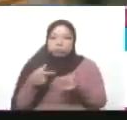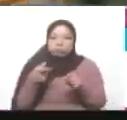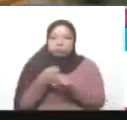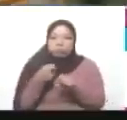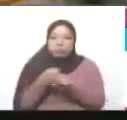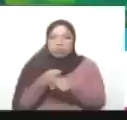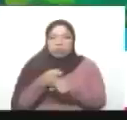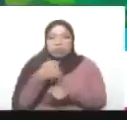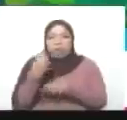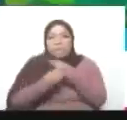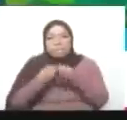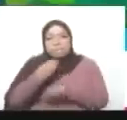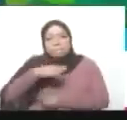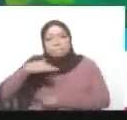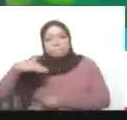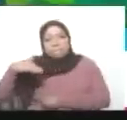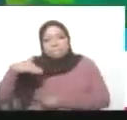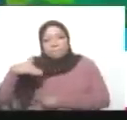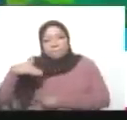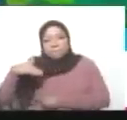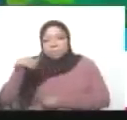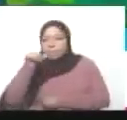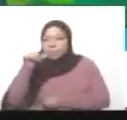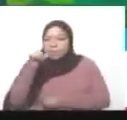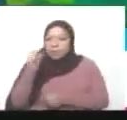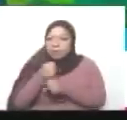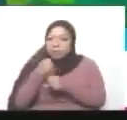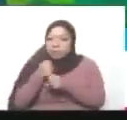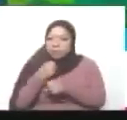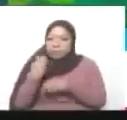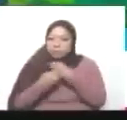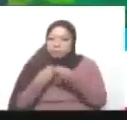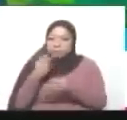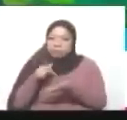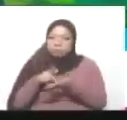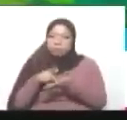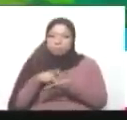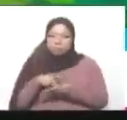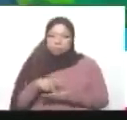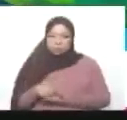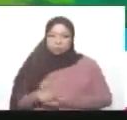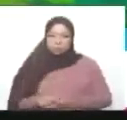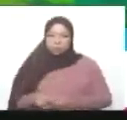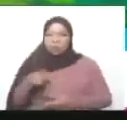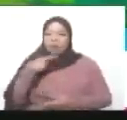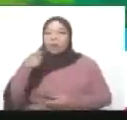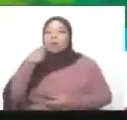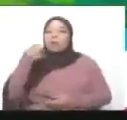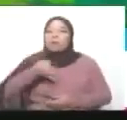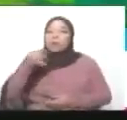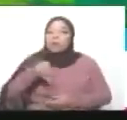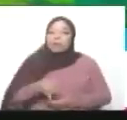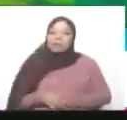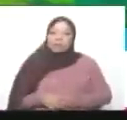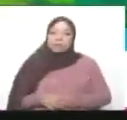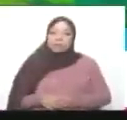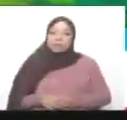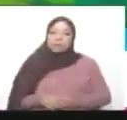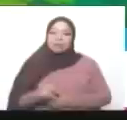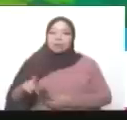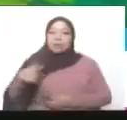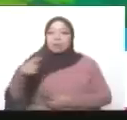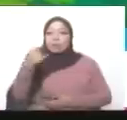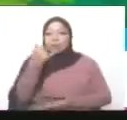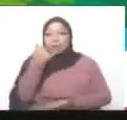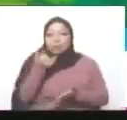están en los mares de la proyección atlántica de la guayana es la verdad Por eso